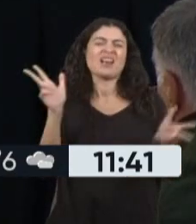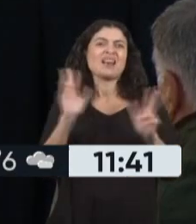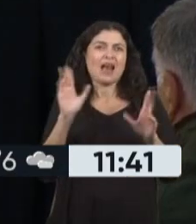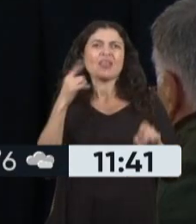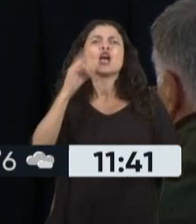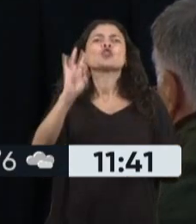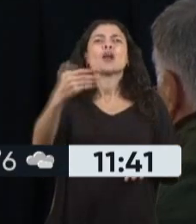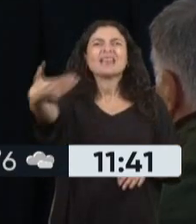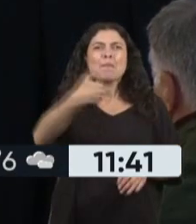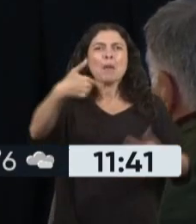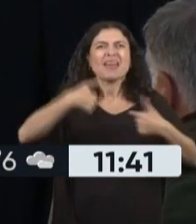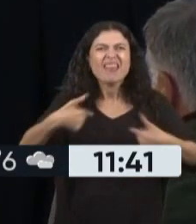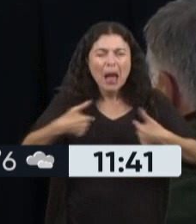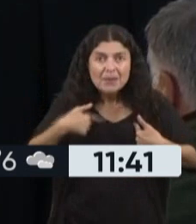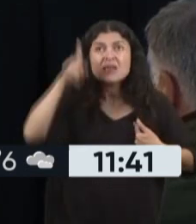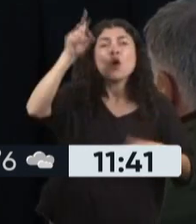tengan claro eso.